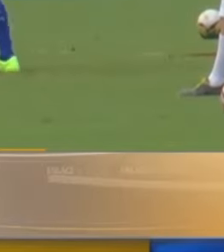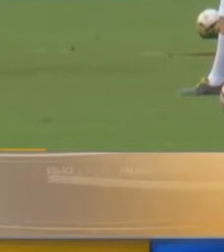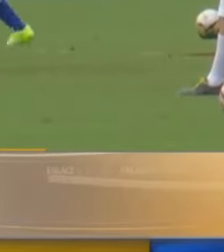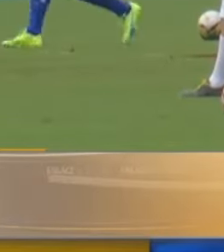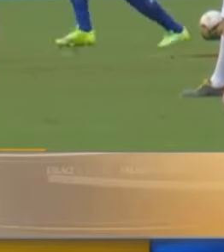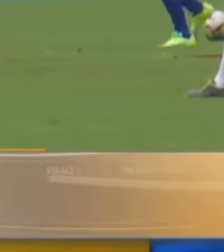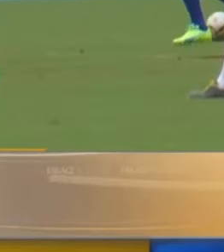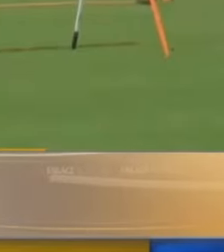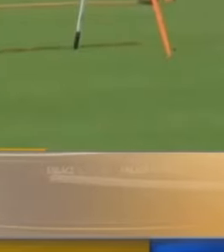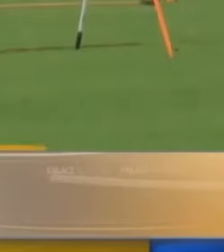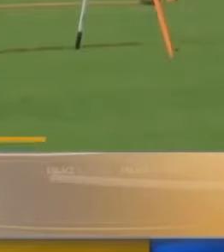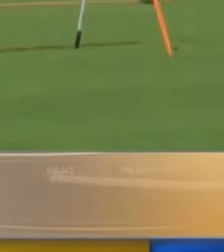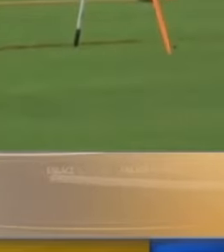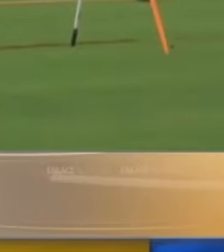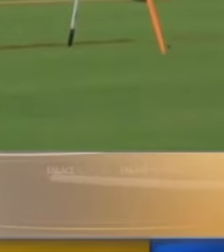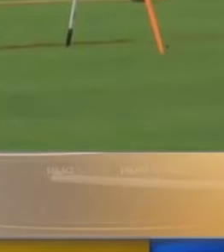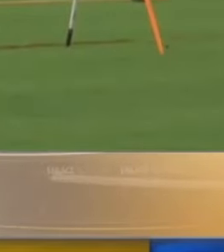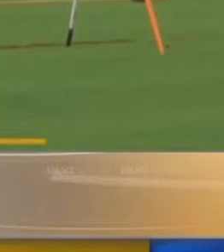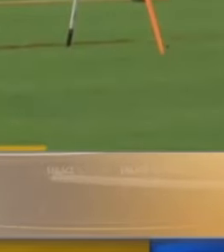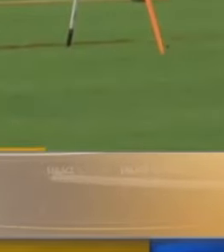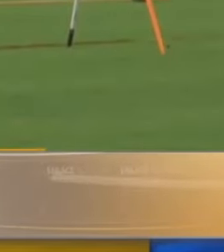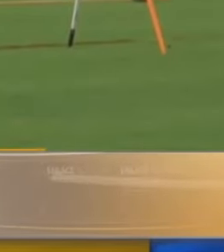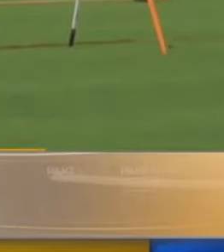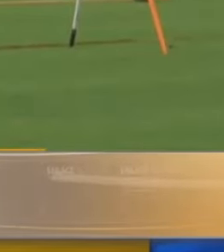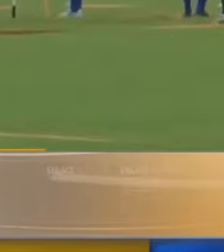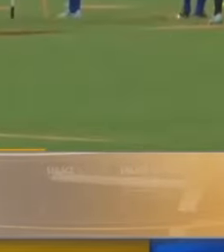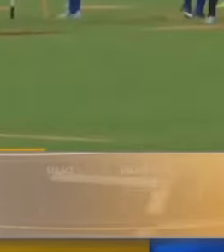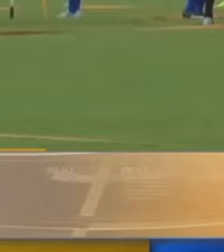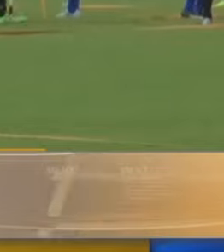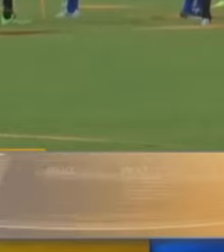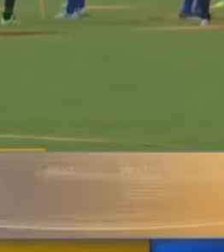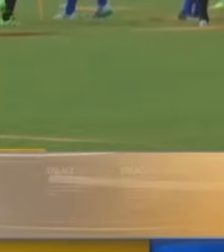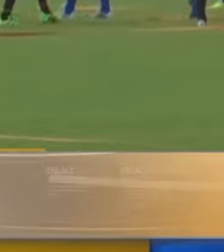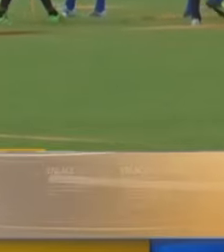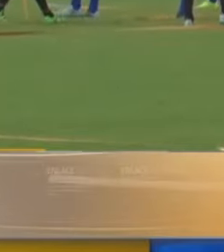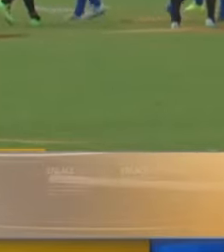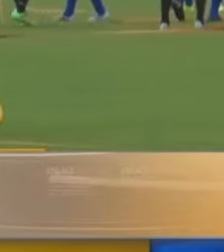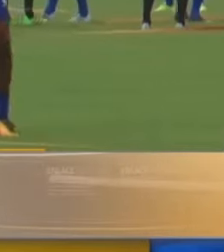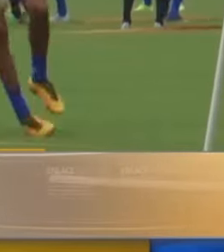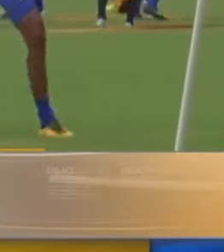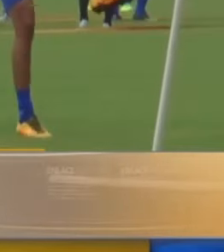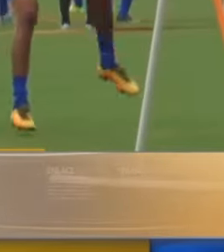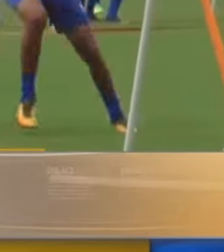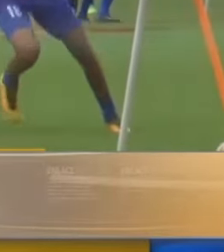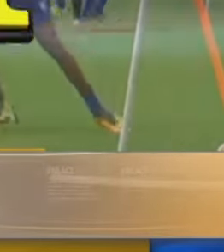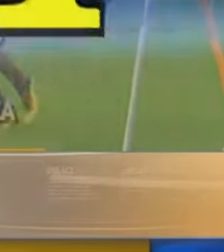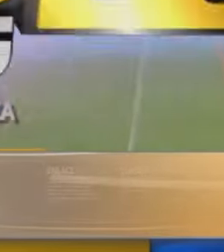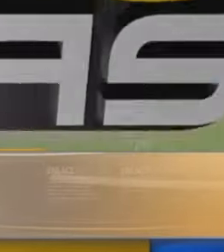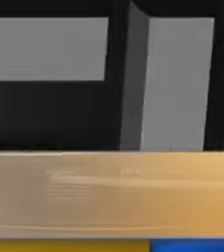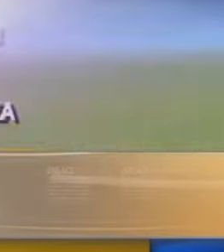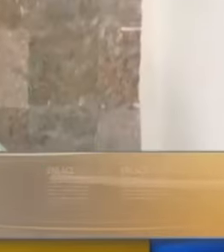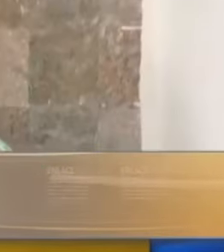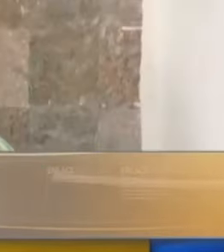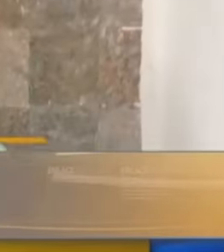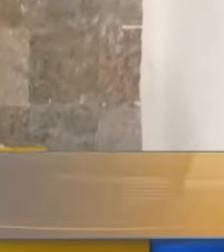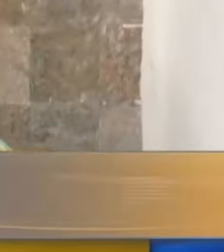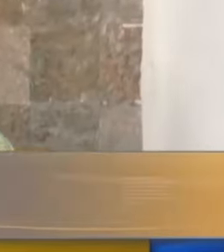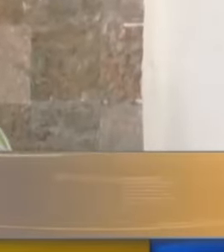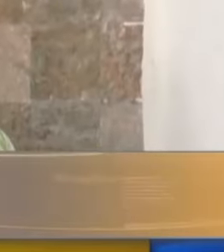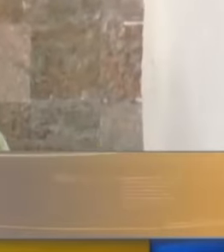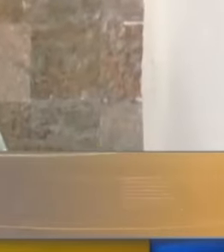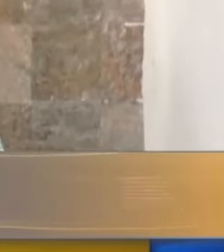ante Atlético Nacional. Esta noche entrena puerta cerrada para consolidar su preparación de cara a la primera fecha de la Liga Águila 2. Y al